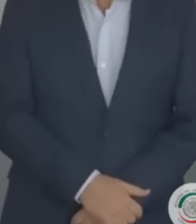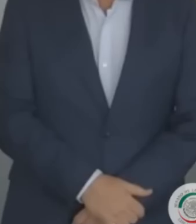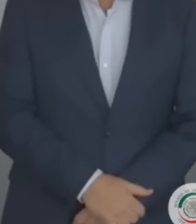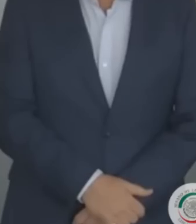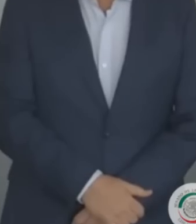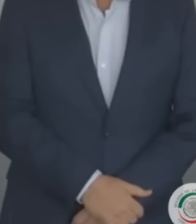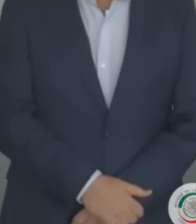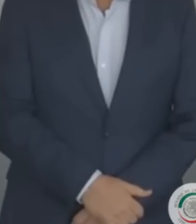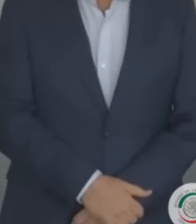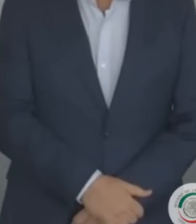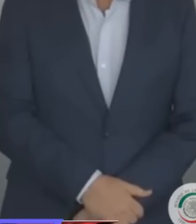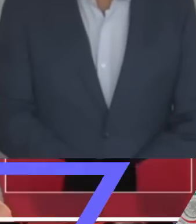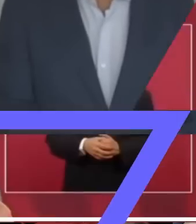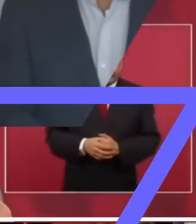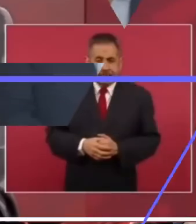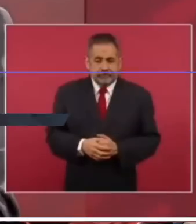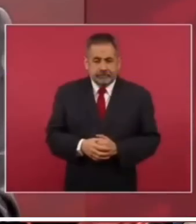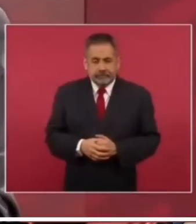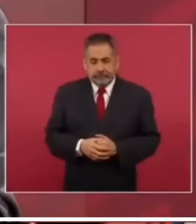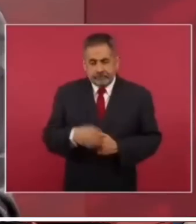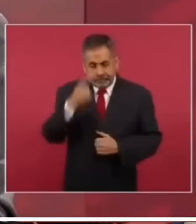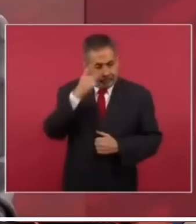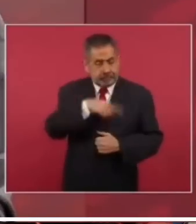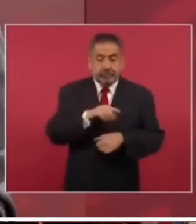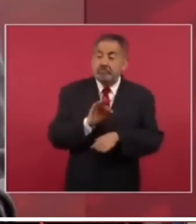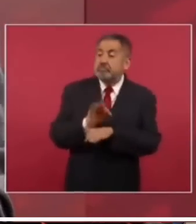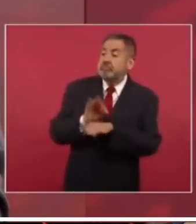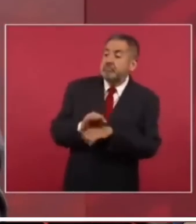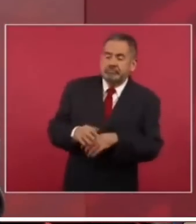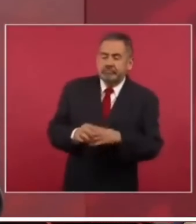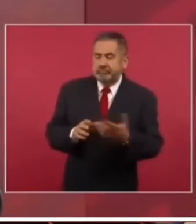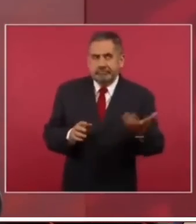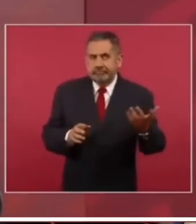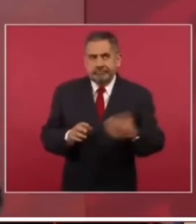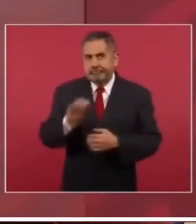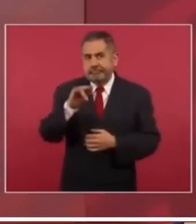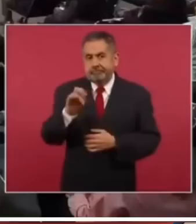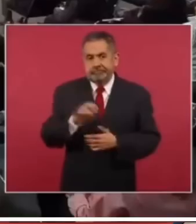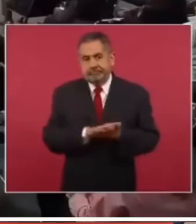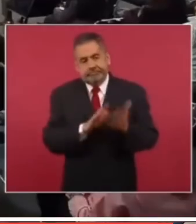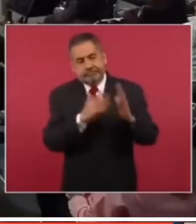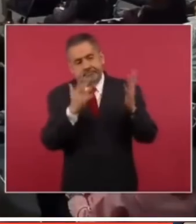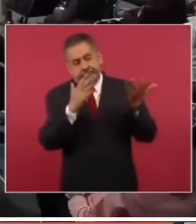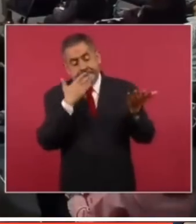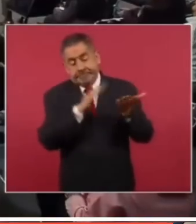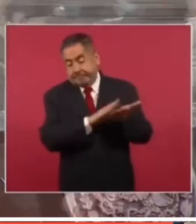video. Por la defensa, ¿no? Al INE. Aplauso.